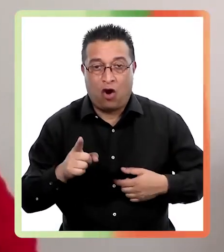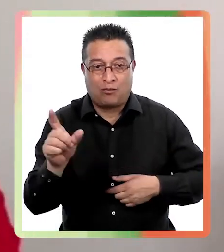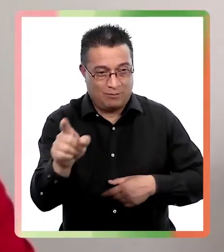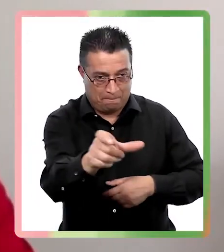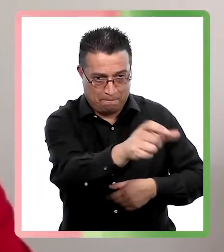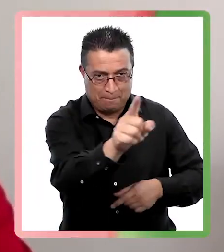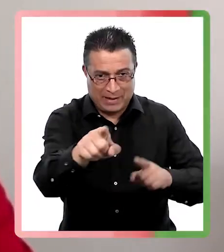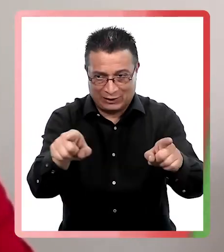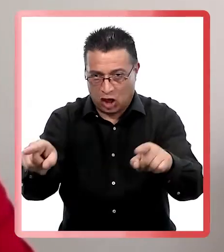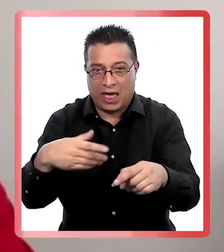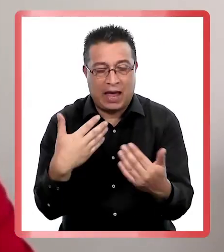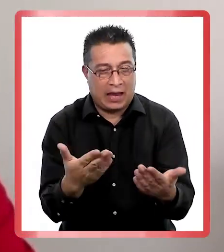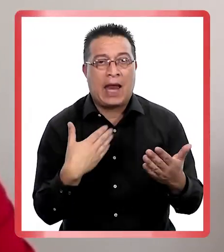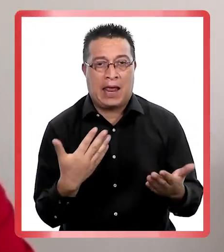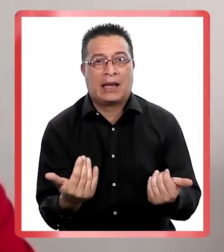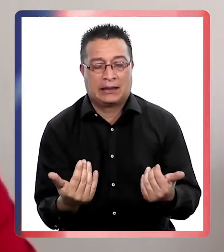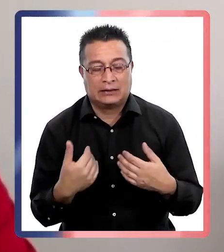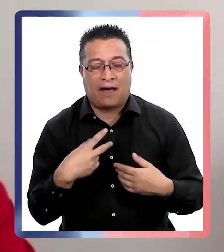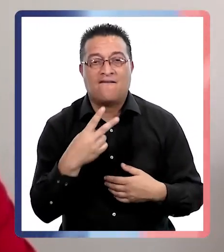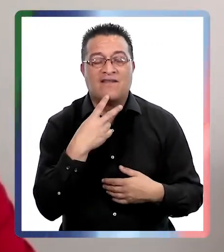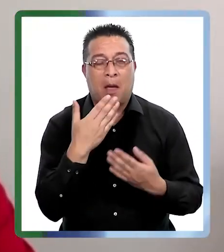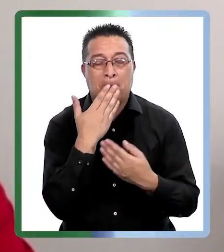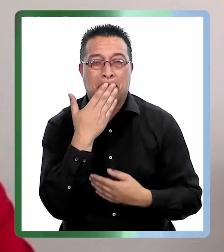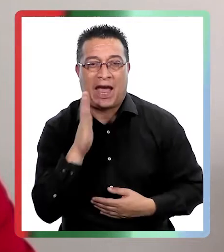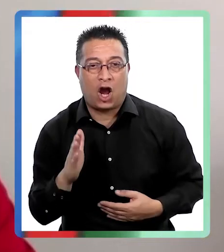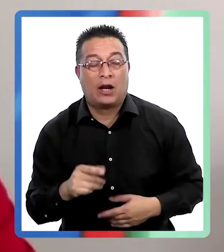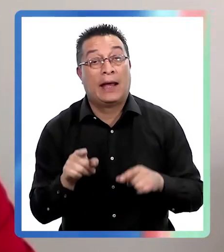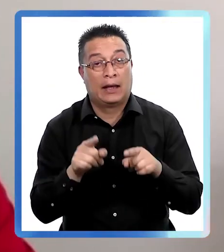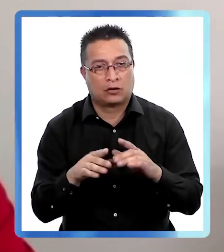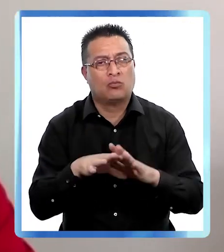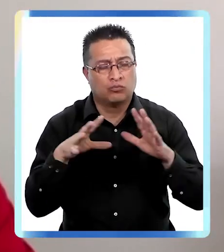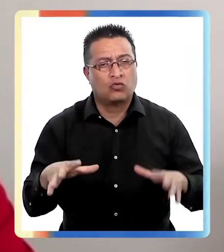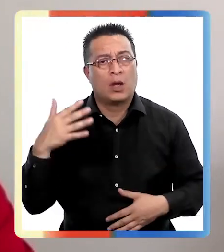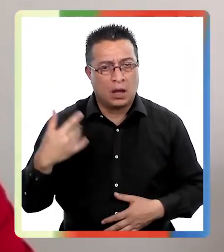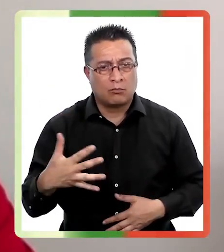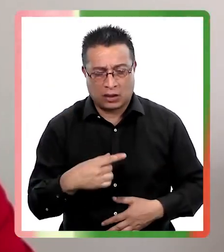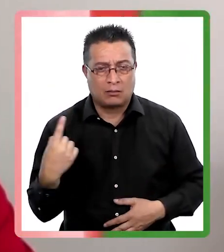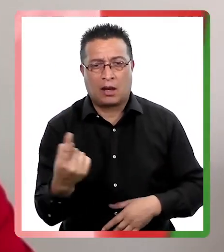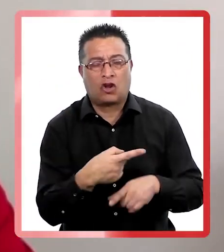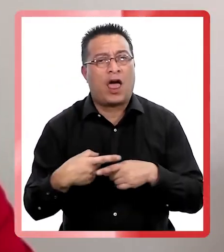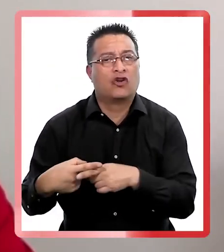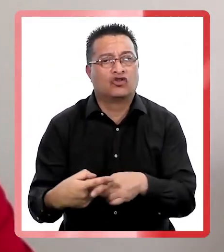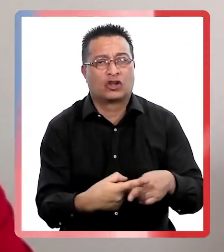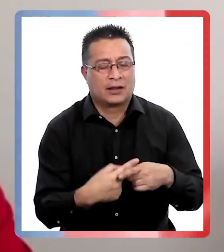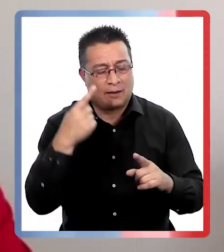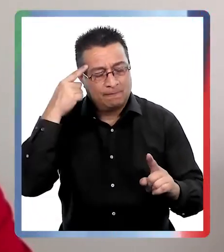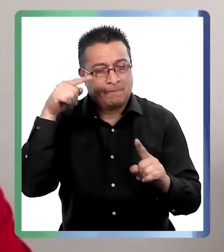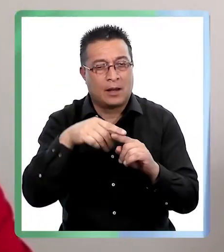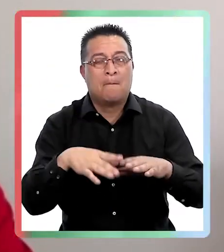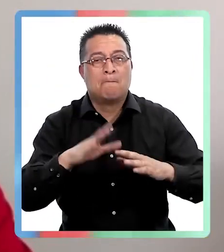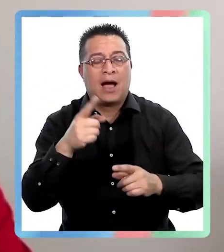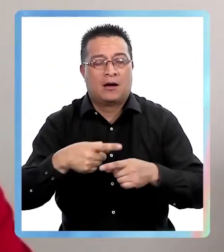de Chile que ve la necesidad, diría yo, de vivir mejor. Y eso es muy trascendente para una sociedad que busca tener